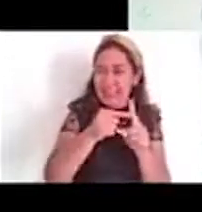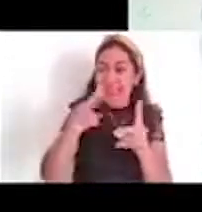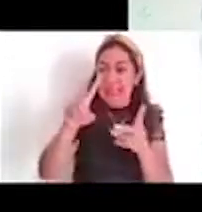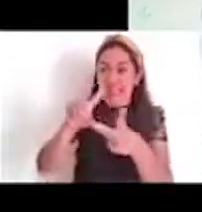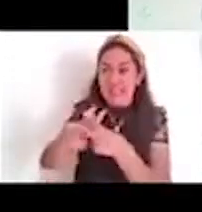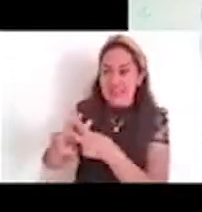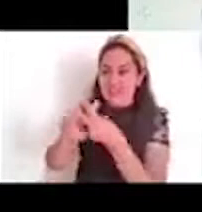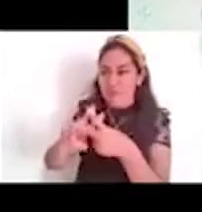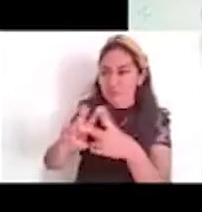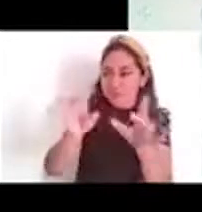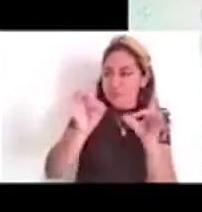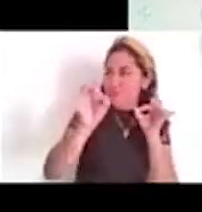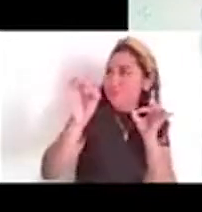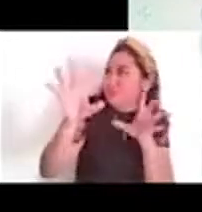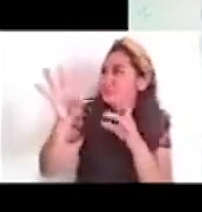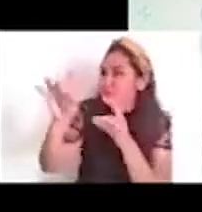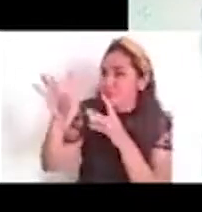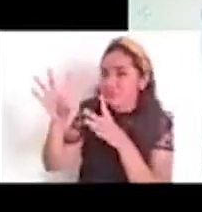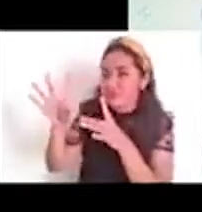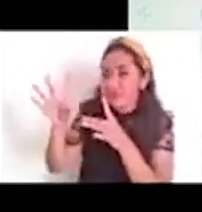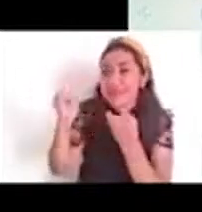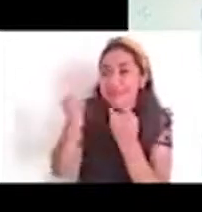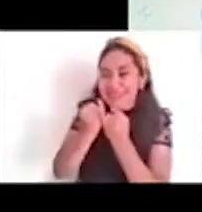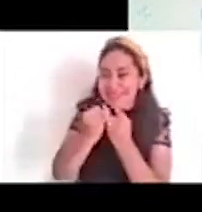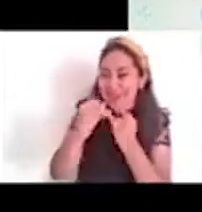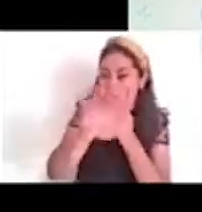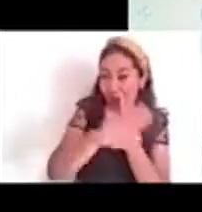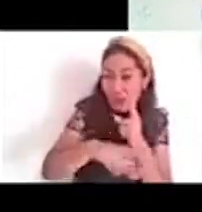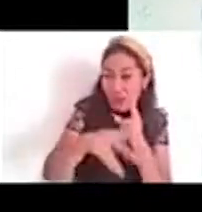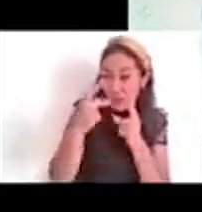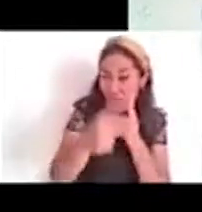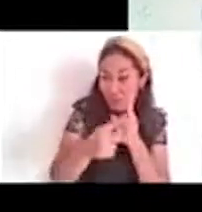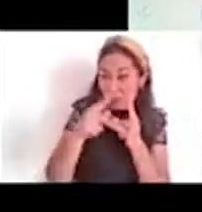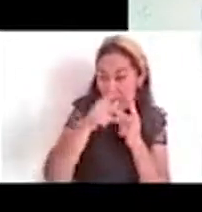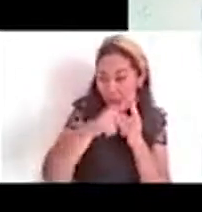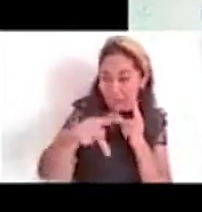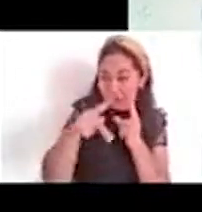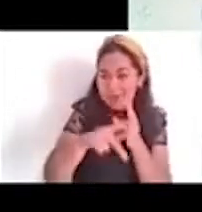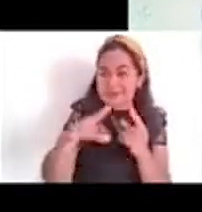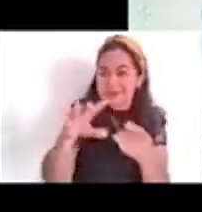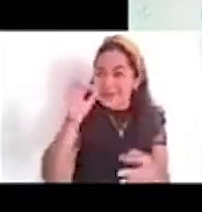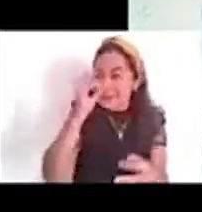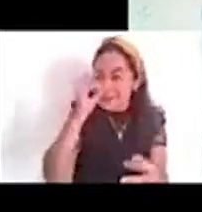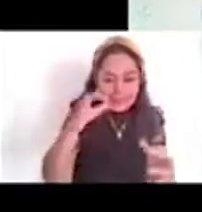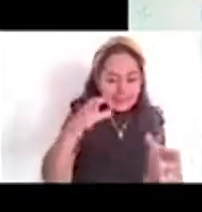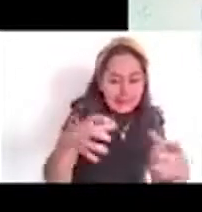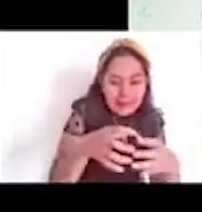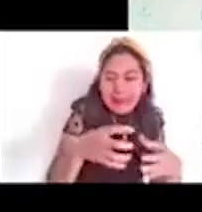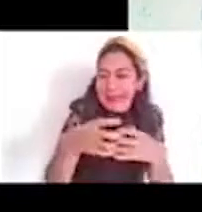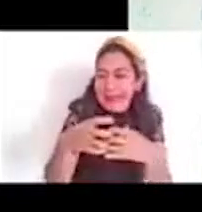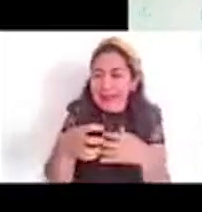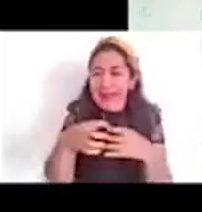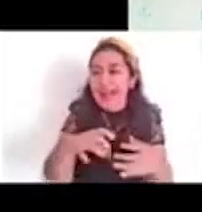la cercanía de su Cihuacóatl Tlacaelel, transmitido por la genealogía de